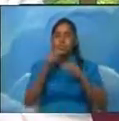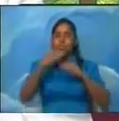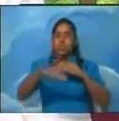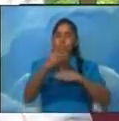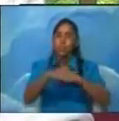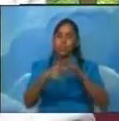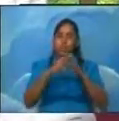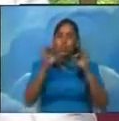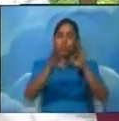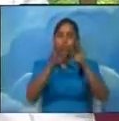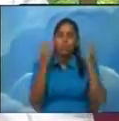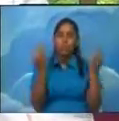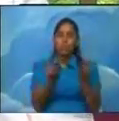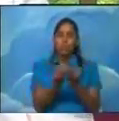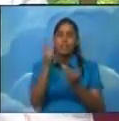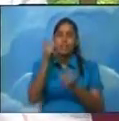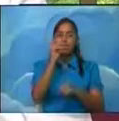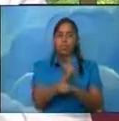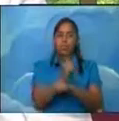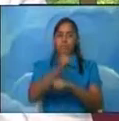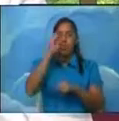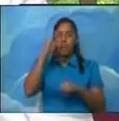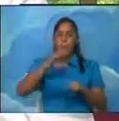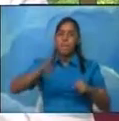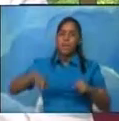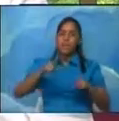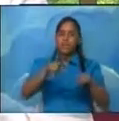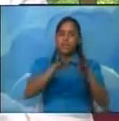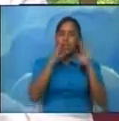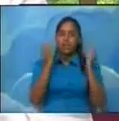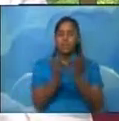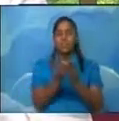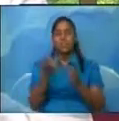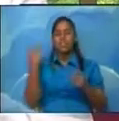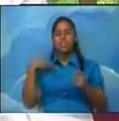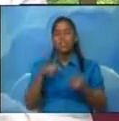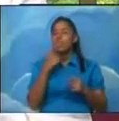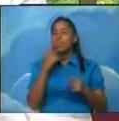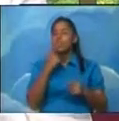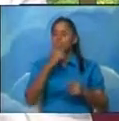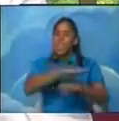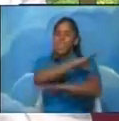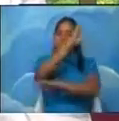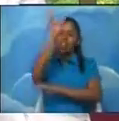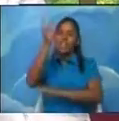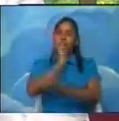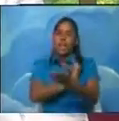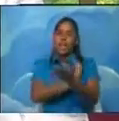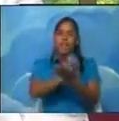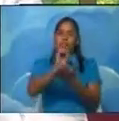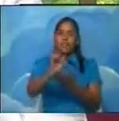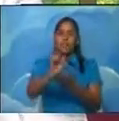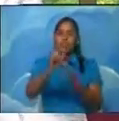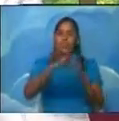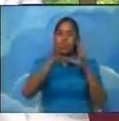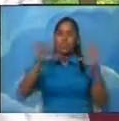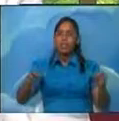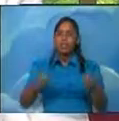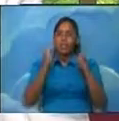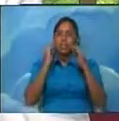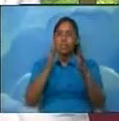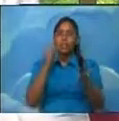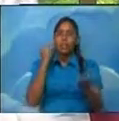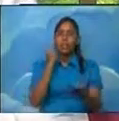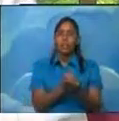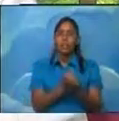vecinos, toda su familia. Y si un día parte de esta tierra, tiene una garantía en el cielo eterna de salvación. Dios